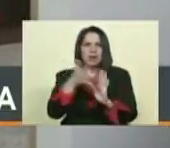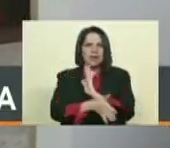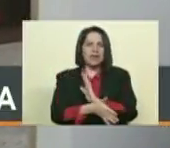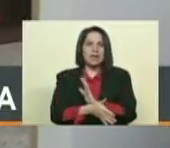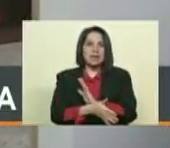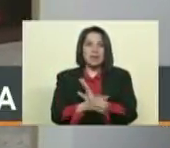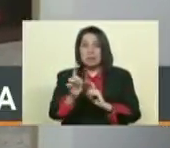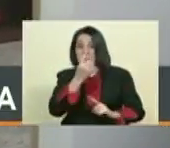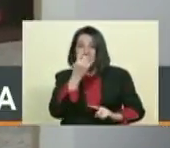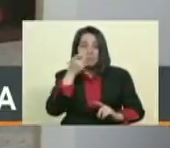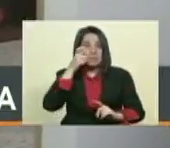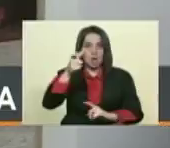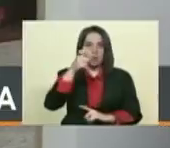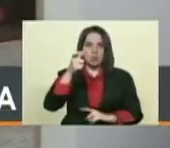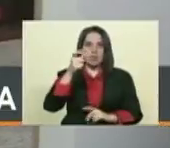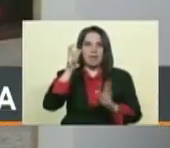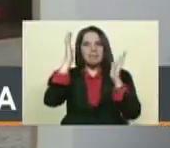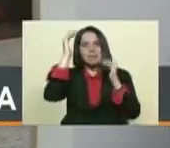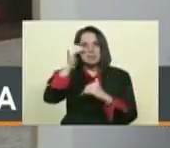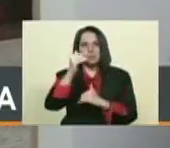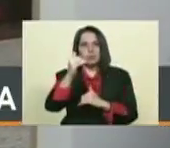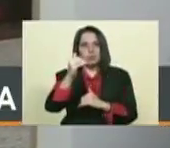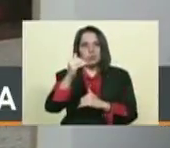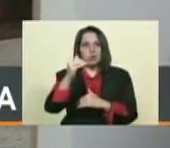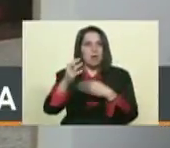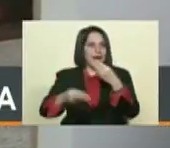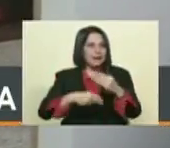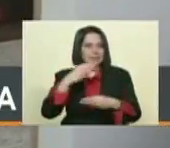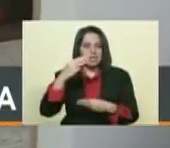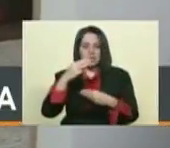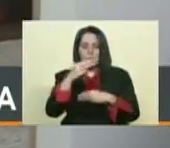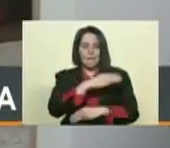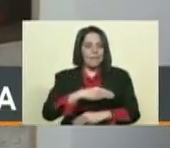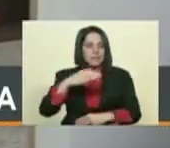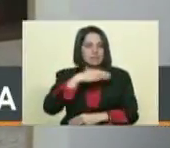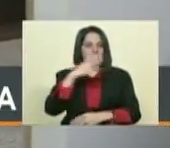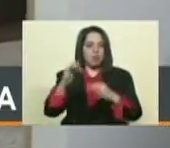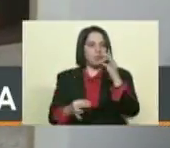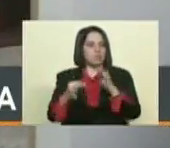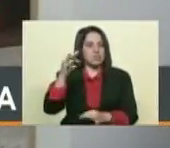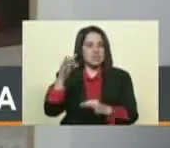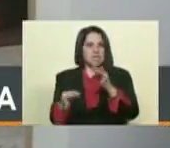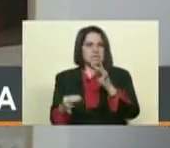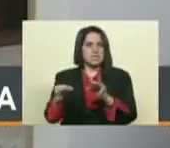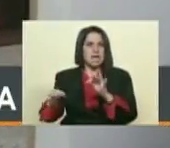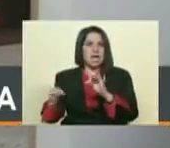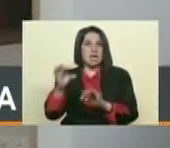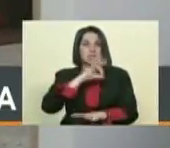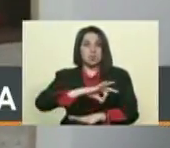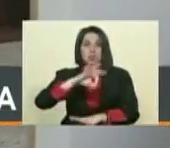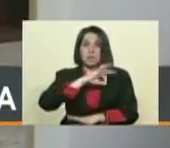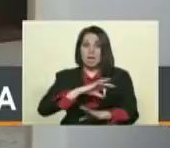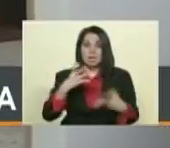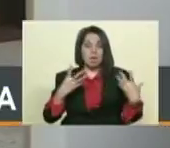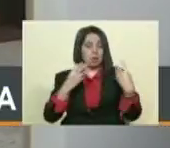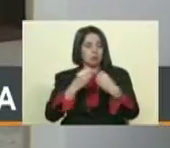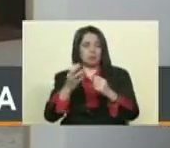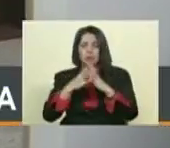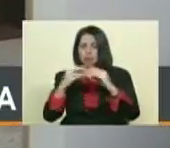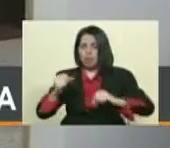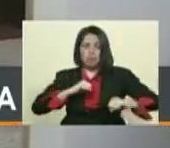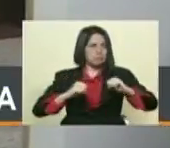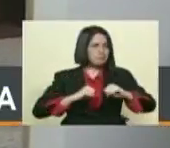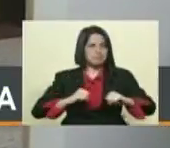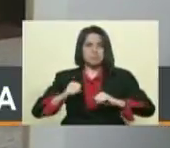la prioridad de la seguridad, aplicando la gran misión Justicia Socialista y articulando todos los organismos nacionales,